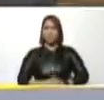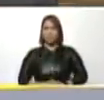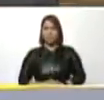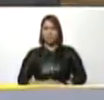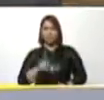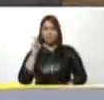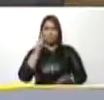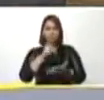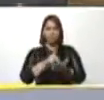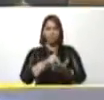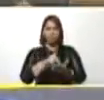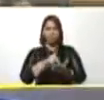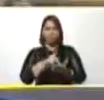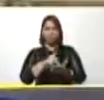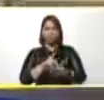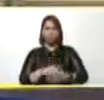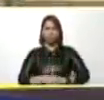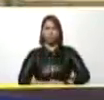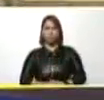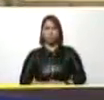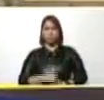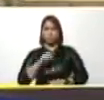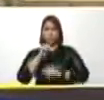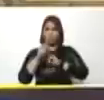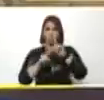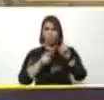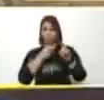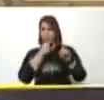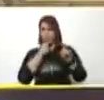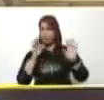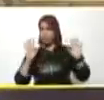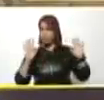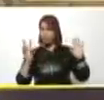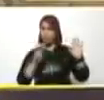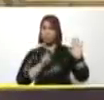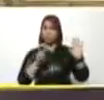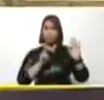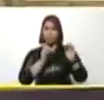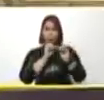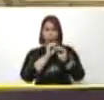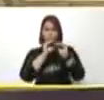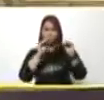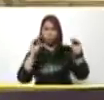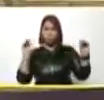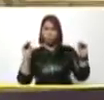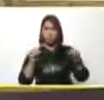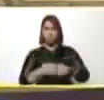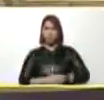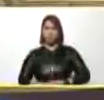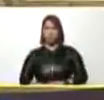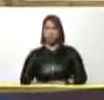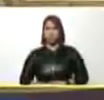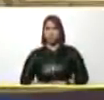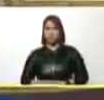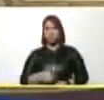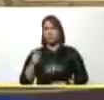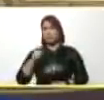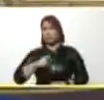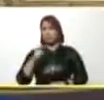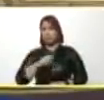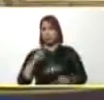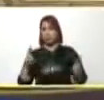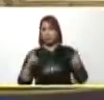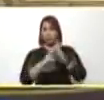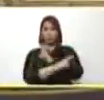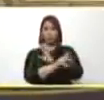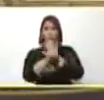acudiría? Una pregunta sencilla a los venezolanos y venezolanas. Si es necesario reformar una